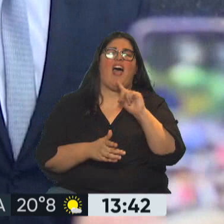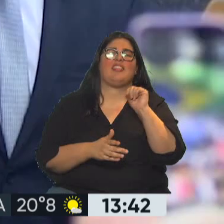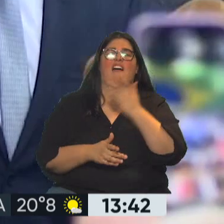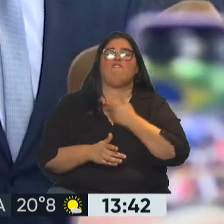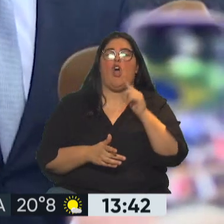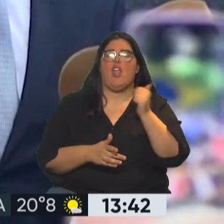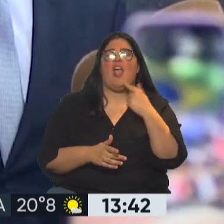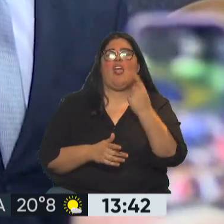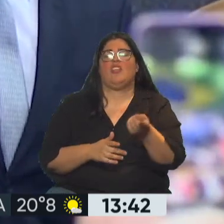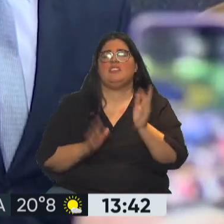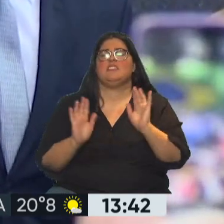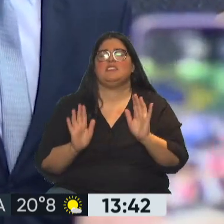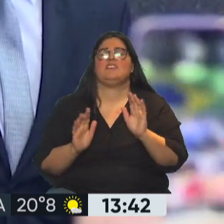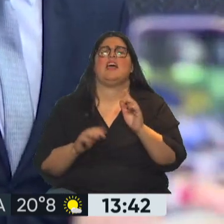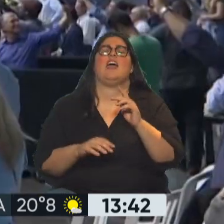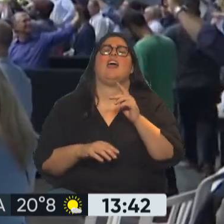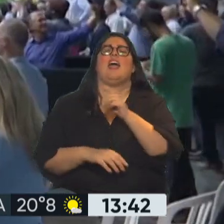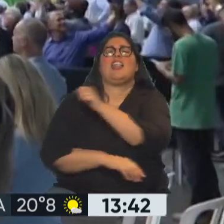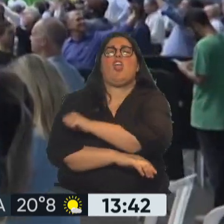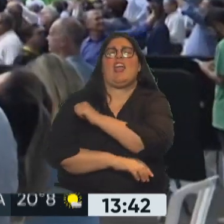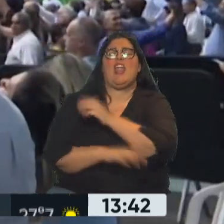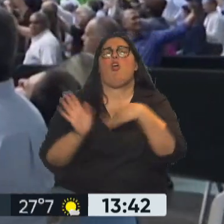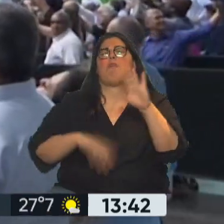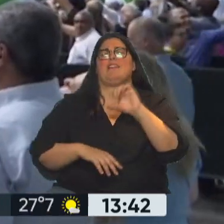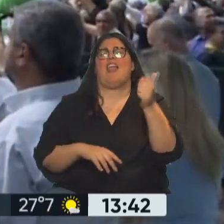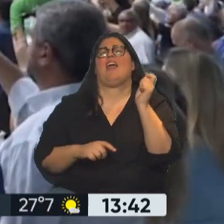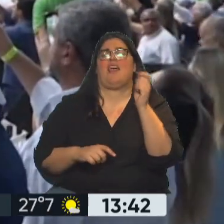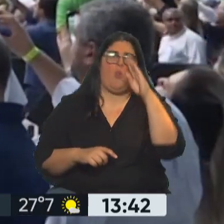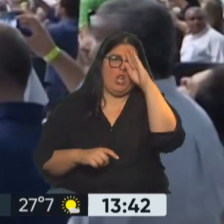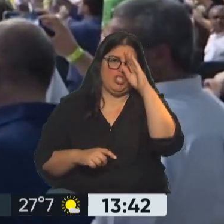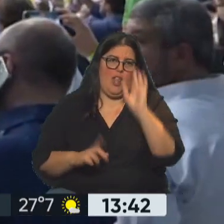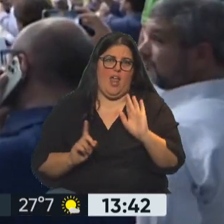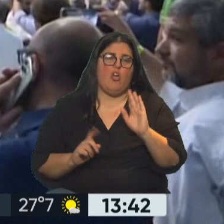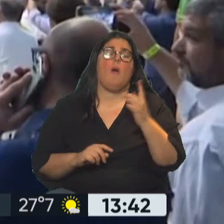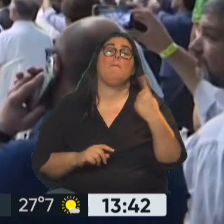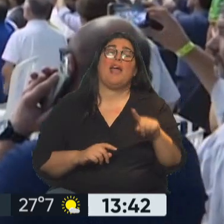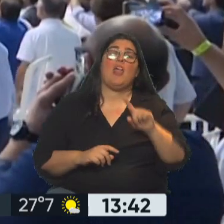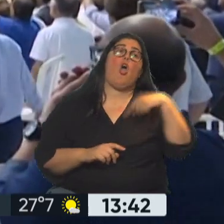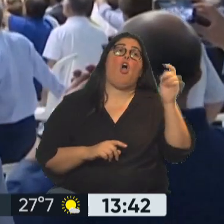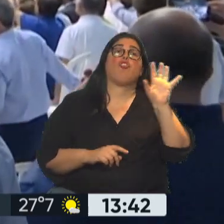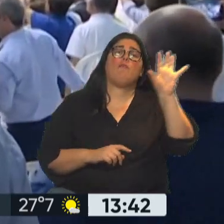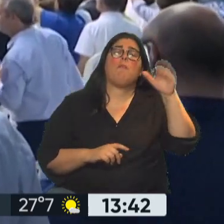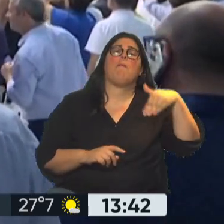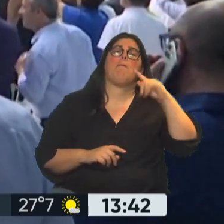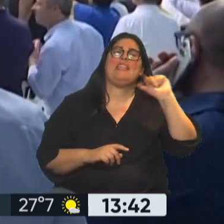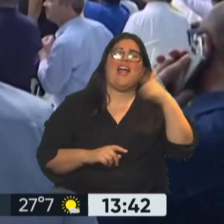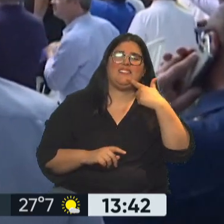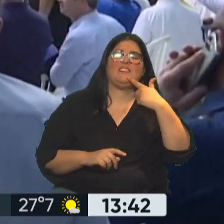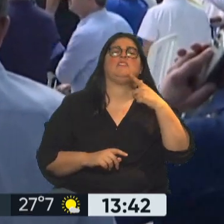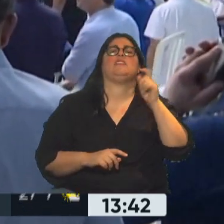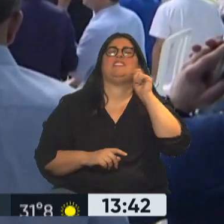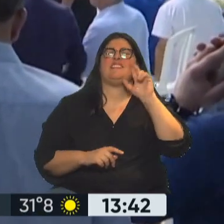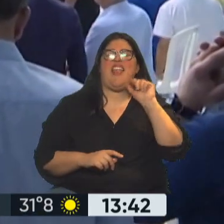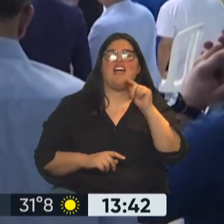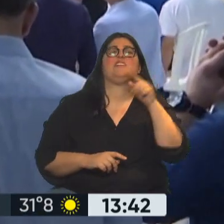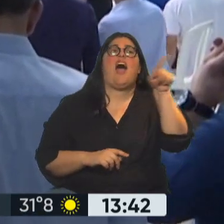lidera tanto en San Pablo como Río de Janeiro Jair Bolsonaro. Pero Lula lidera en Minas Gerais. Y acá hay un punto muy importante, porque